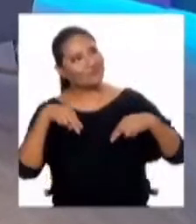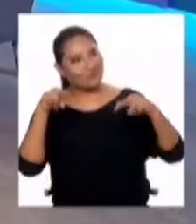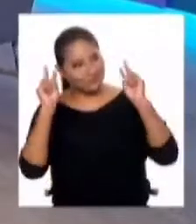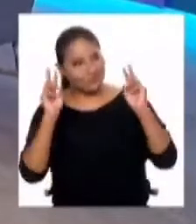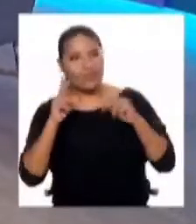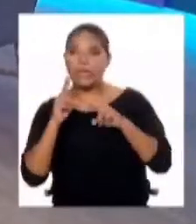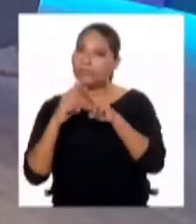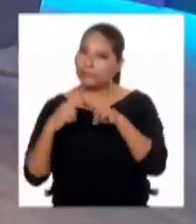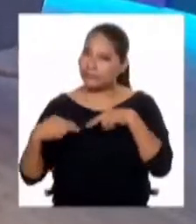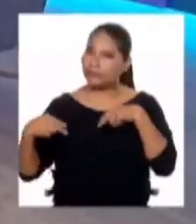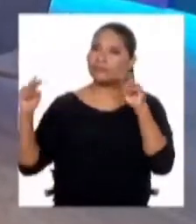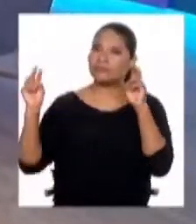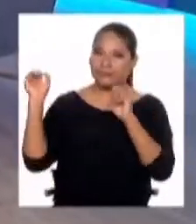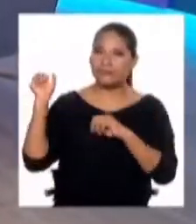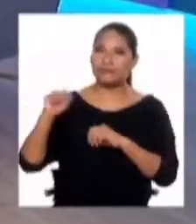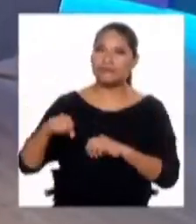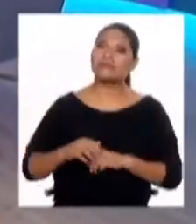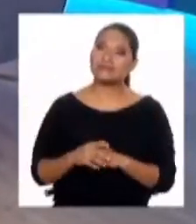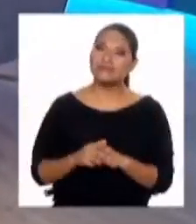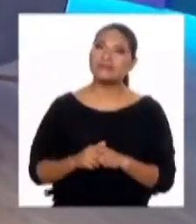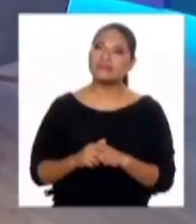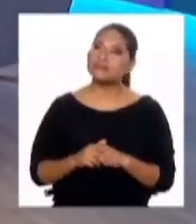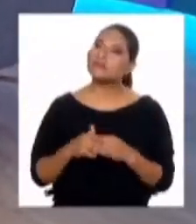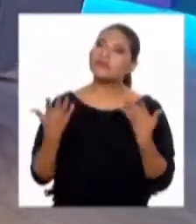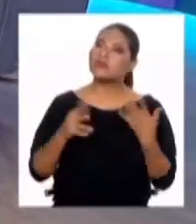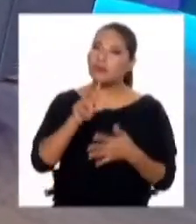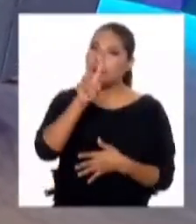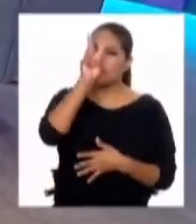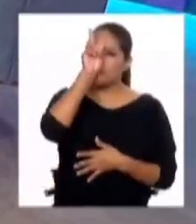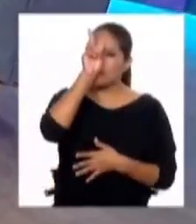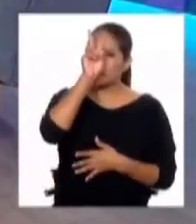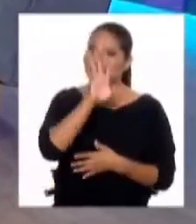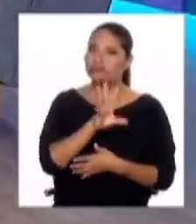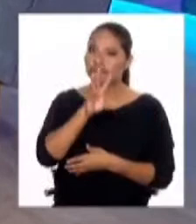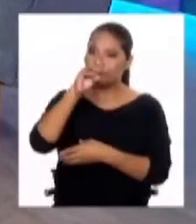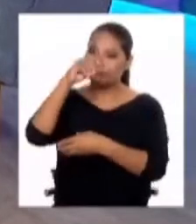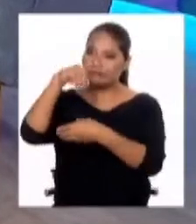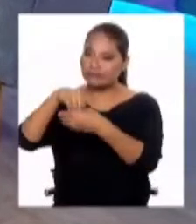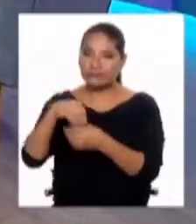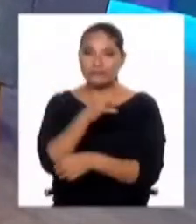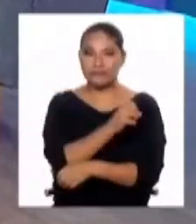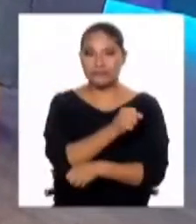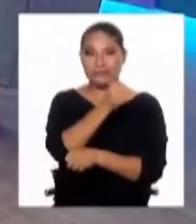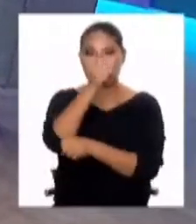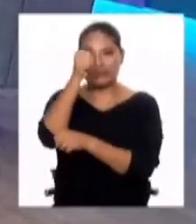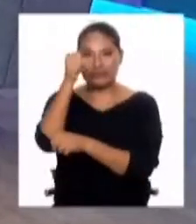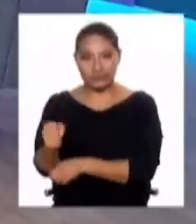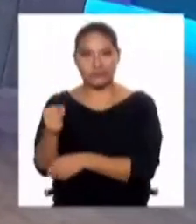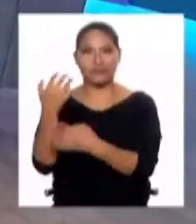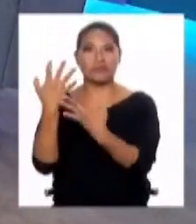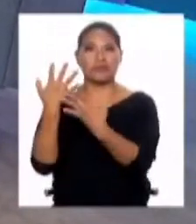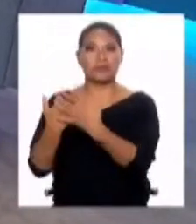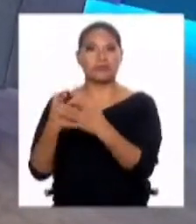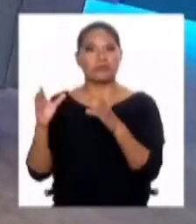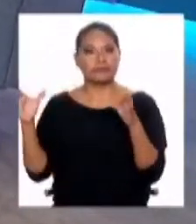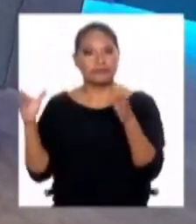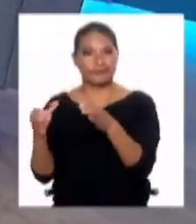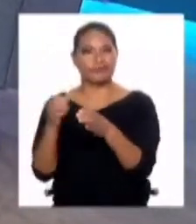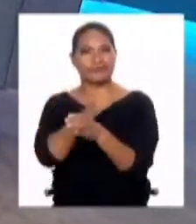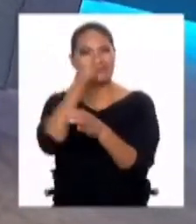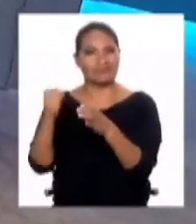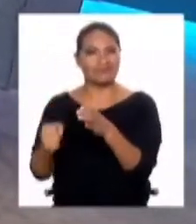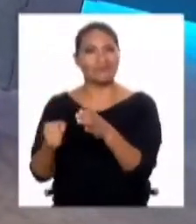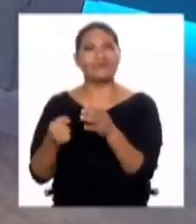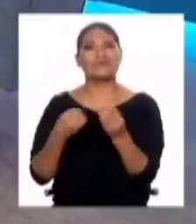Sí, así es. Para el Perú, ¿qué significa tener a un tercer expresidente en